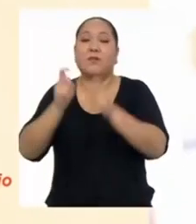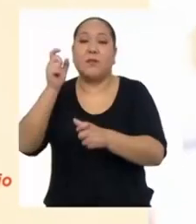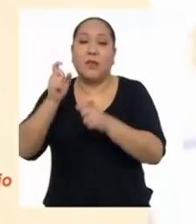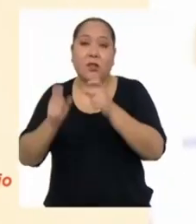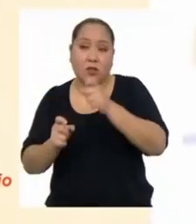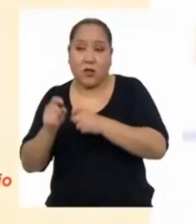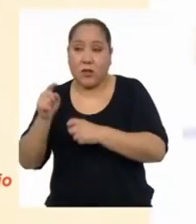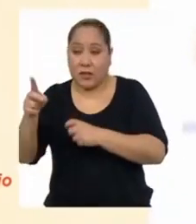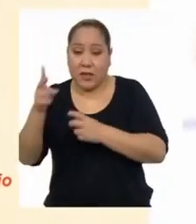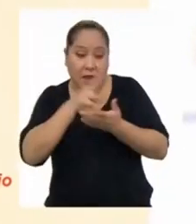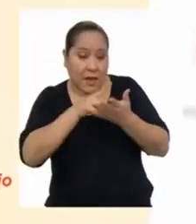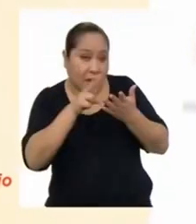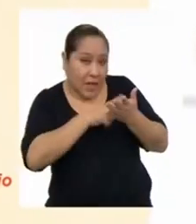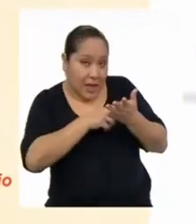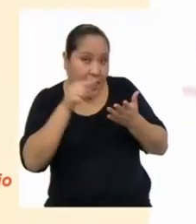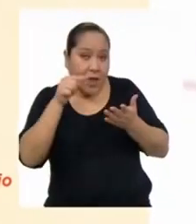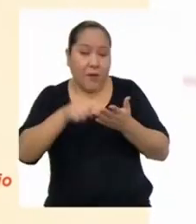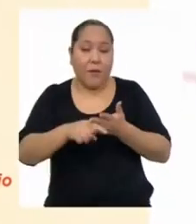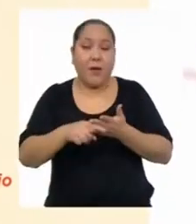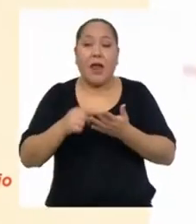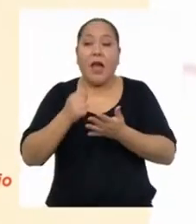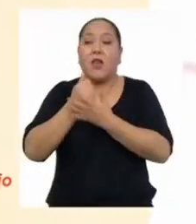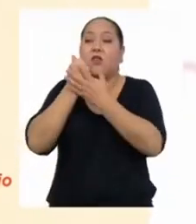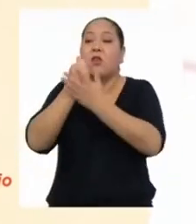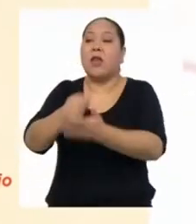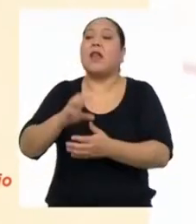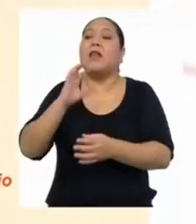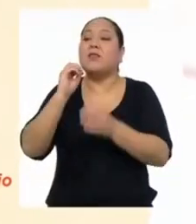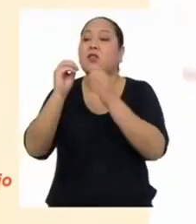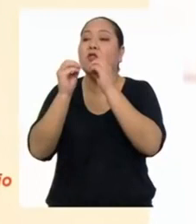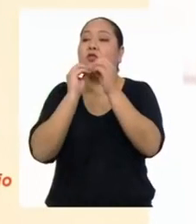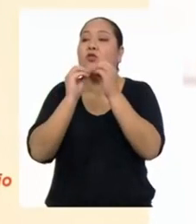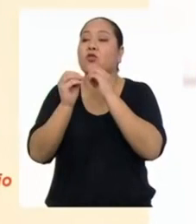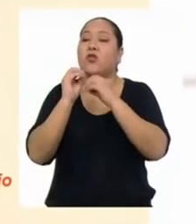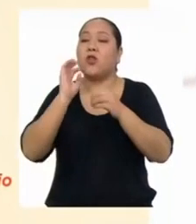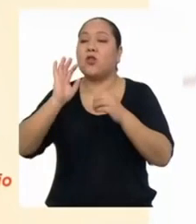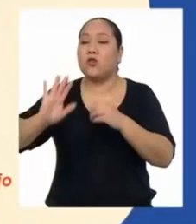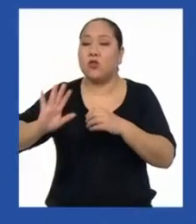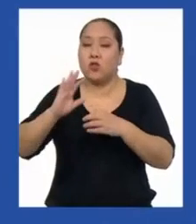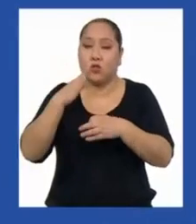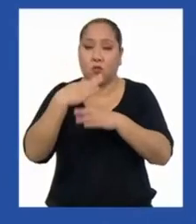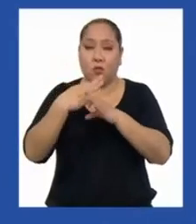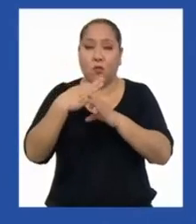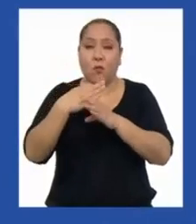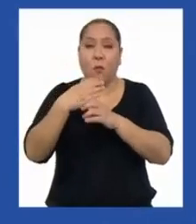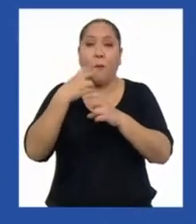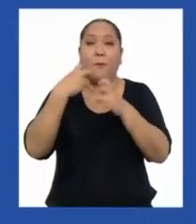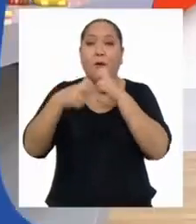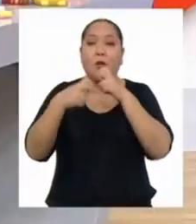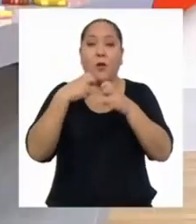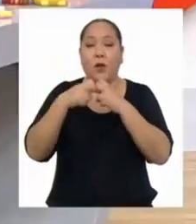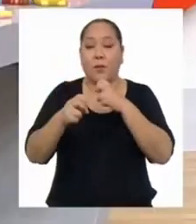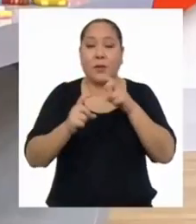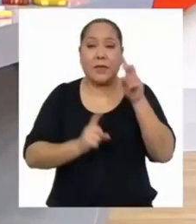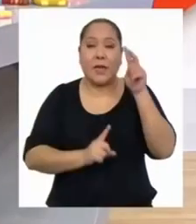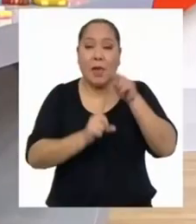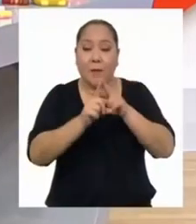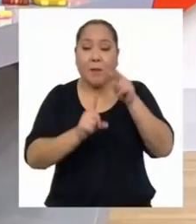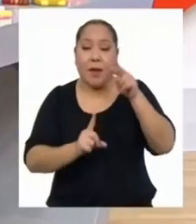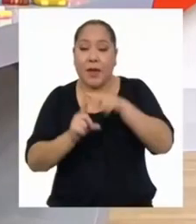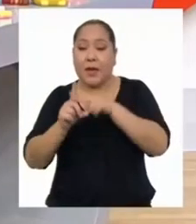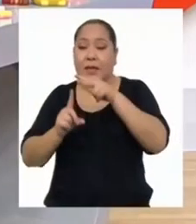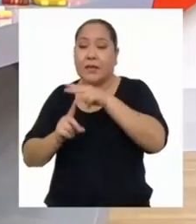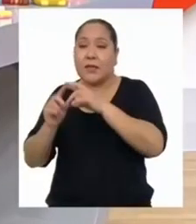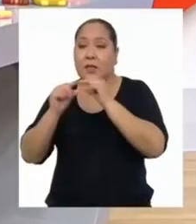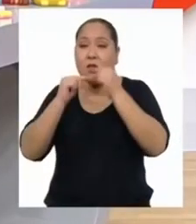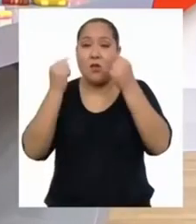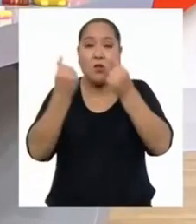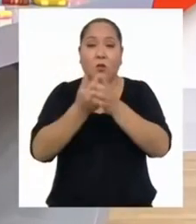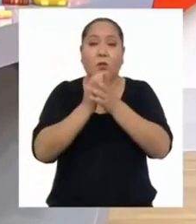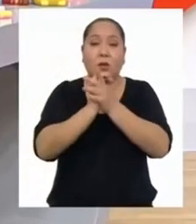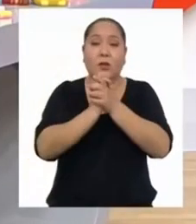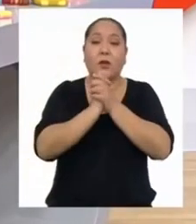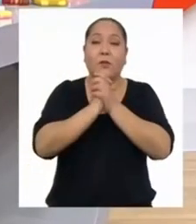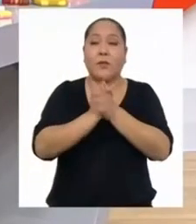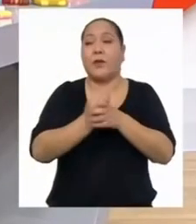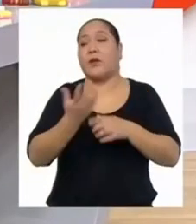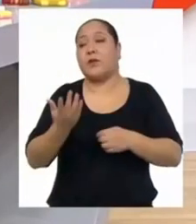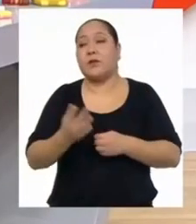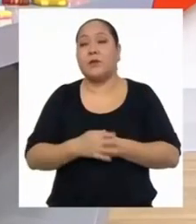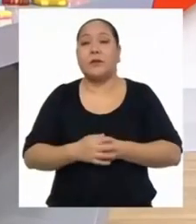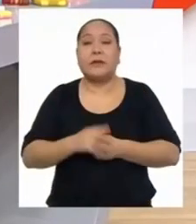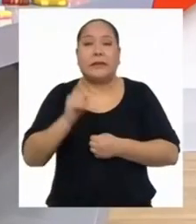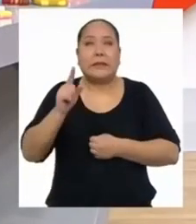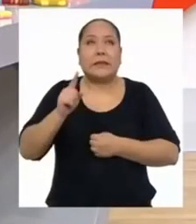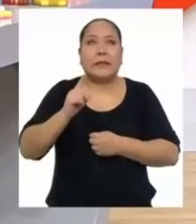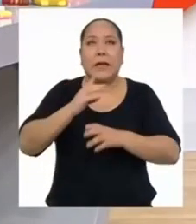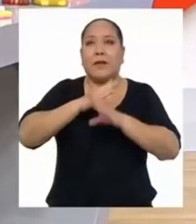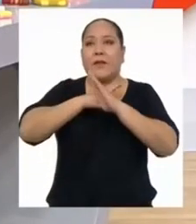mejor manera situaciones complicadas que surgen entre los grupos de amigas y amigos. Y así evitar que asuman actitudes exageradas